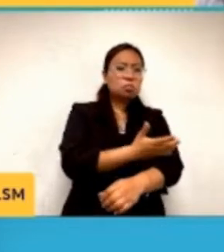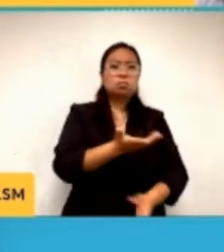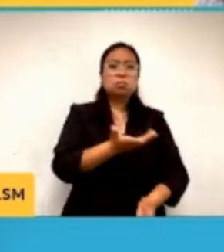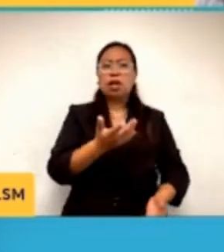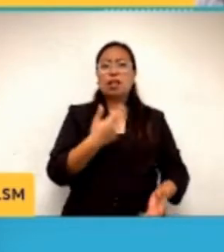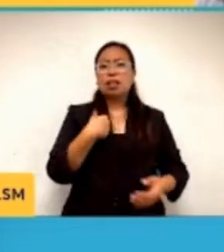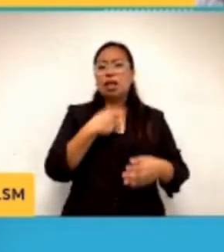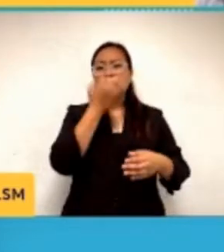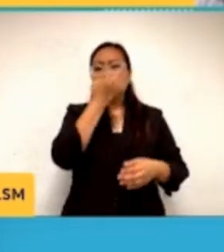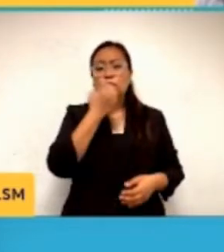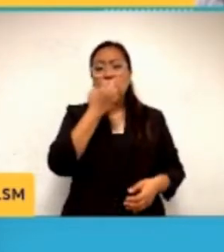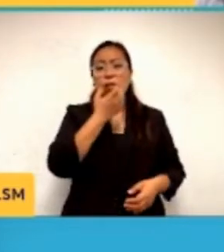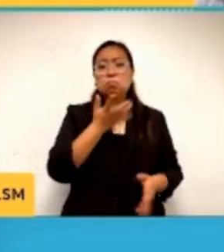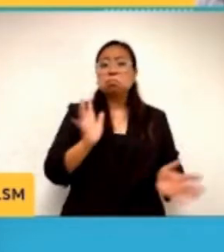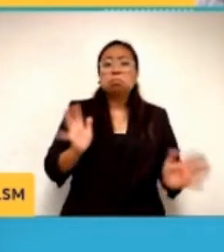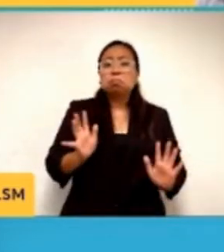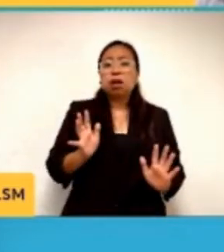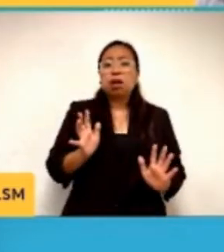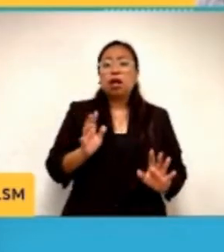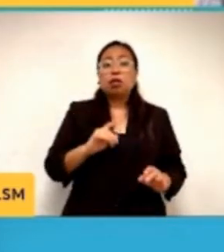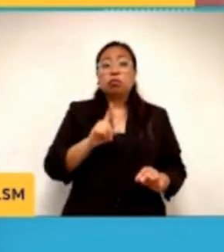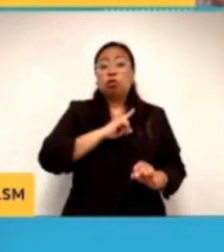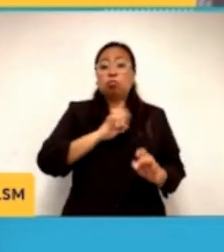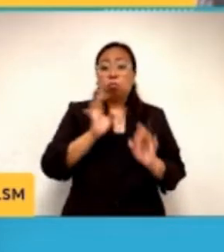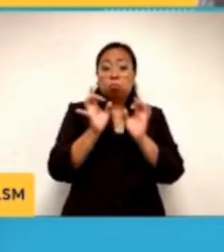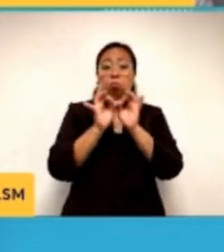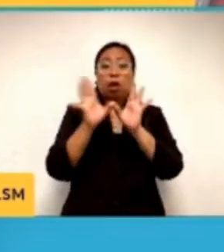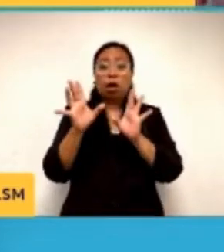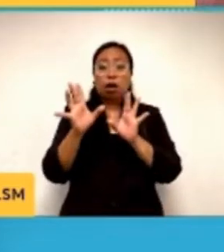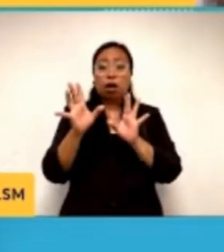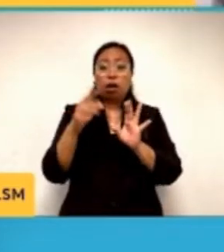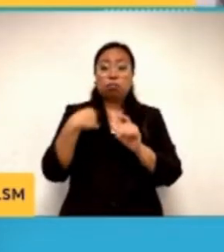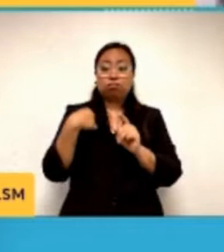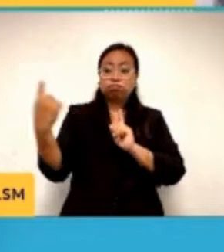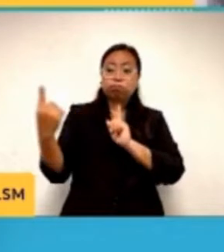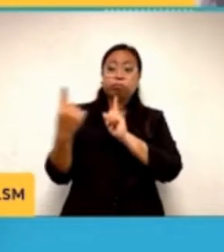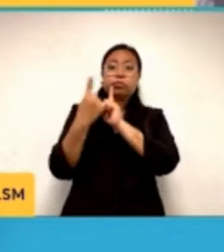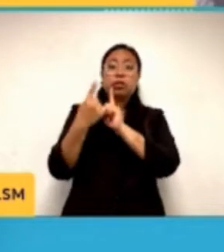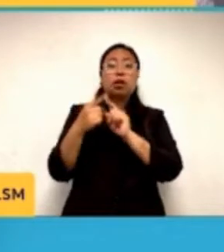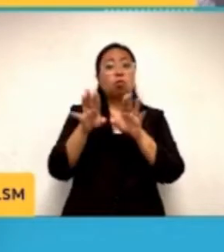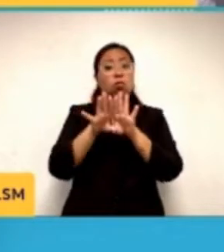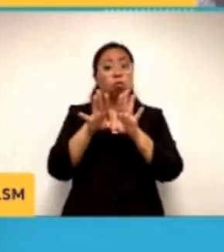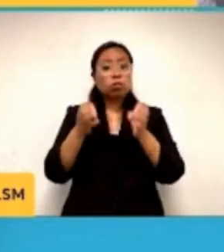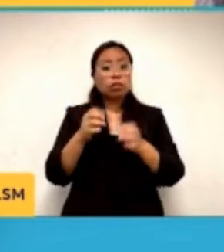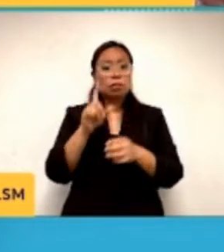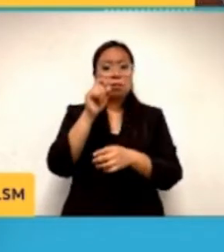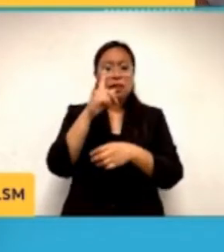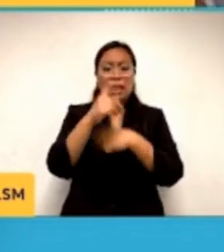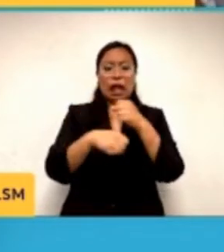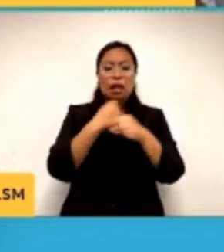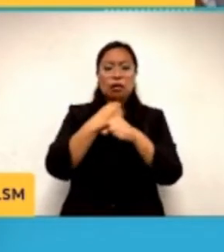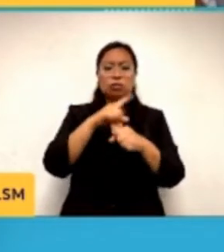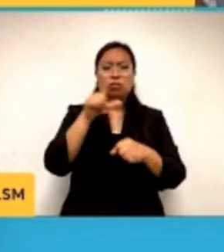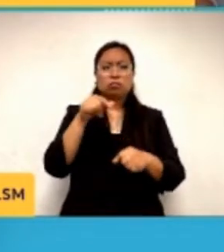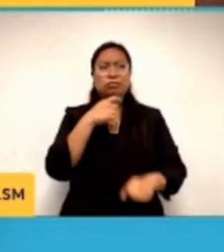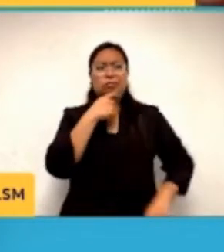la escuela, te busca para saludarte, para ver cómo estás después de 20 años? Y tú dices, se me hace que